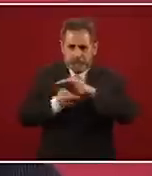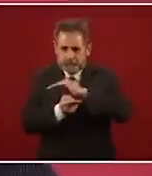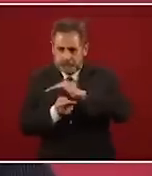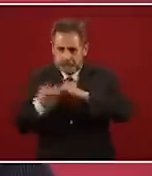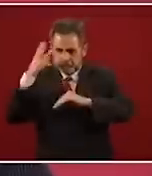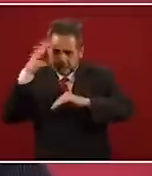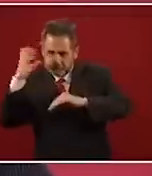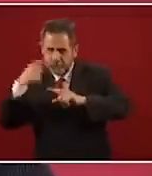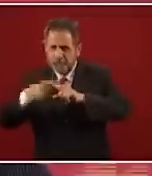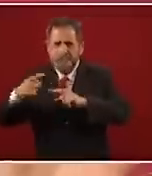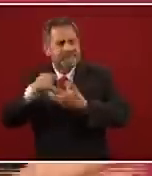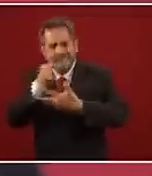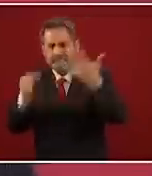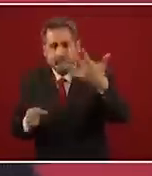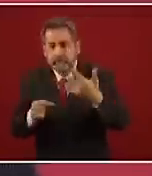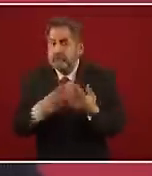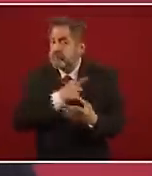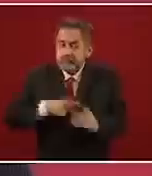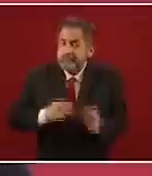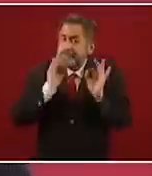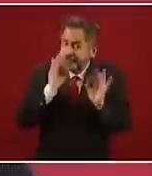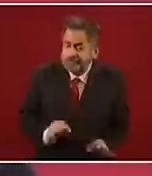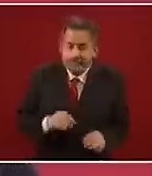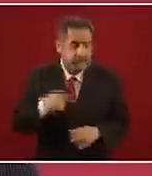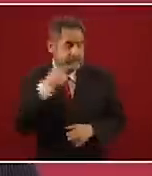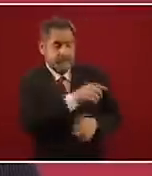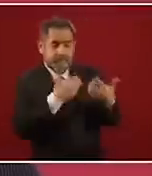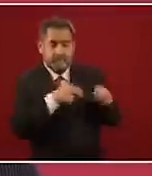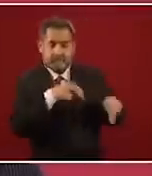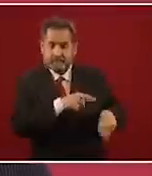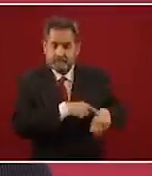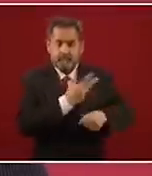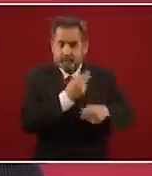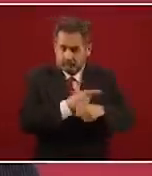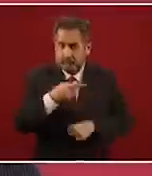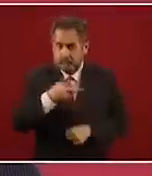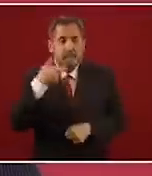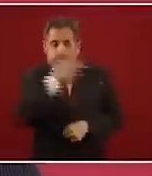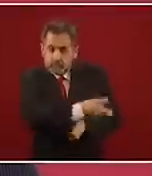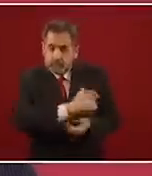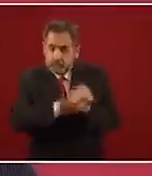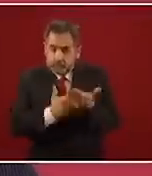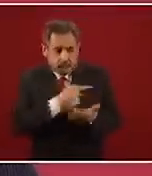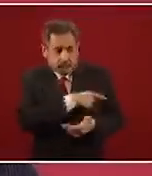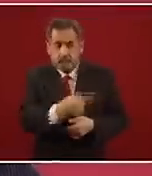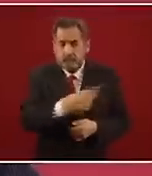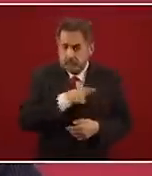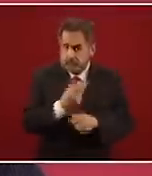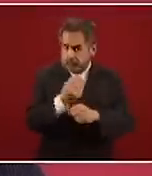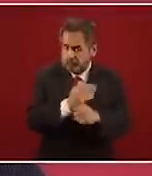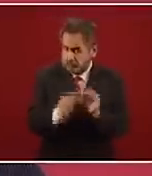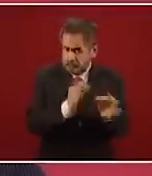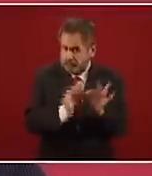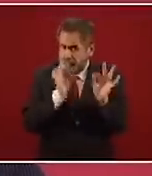etcétera. Este mensaje es específico para ellos, y para obviamente para los